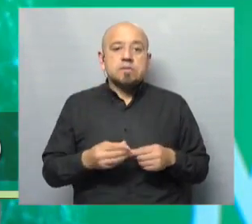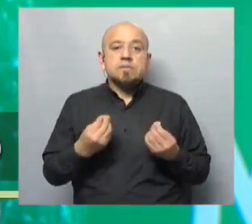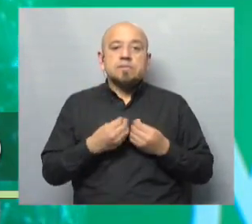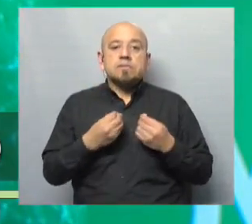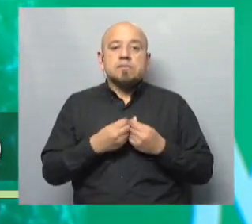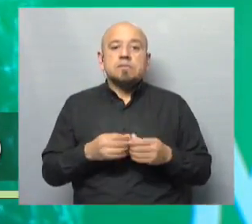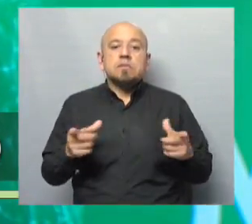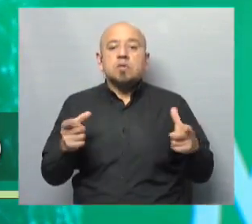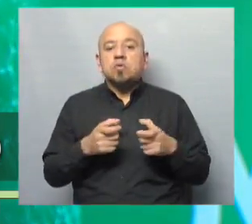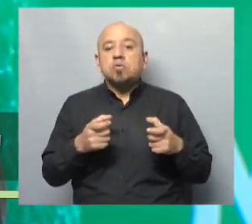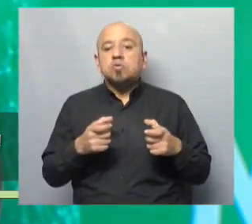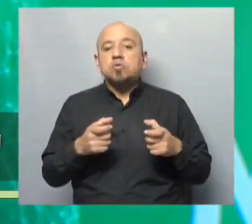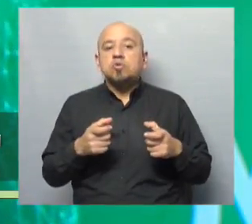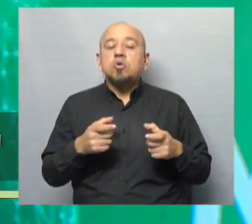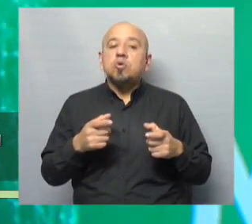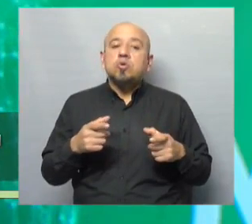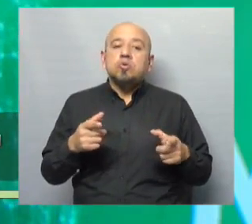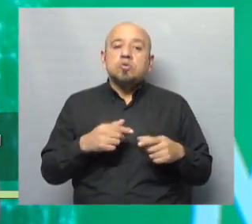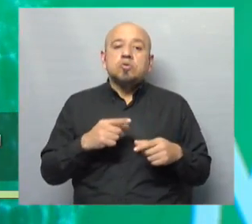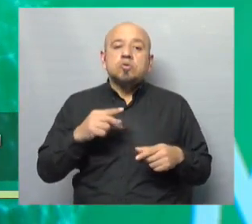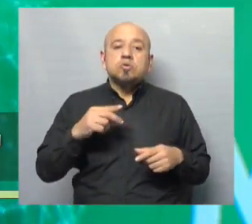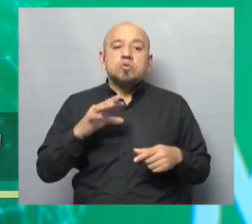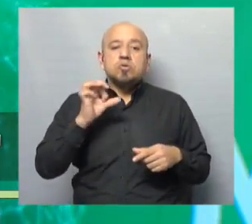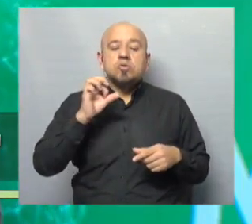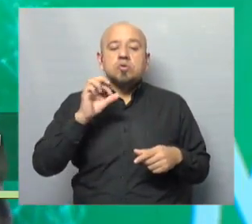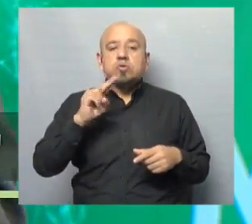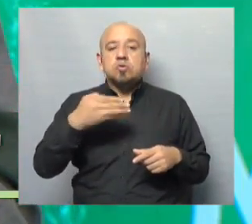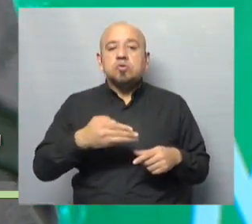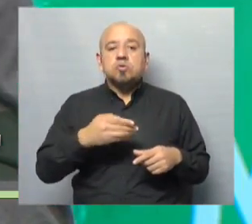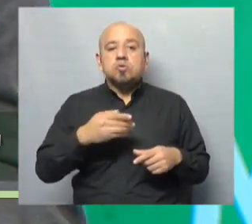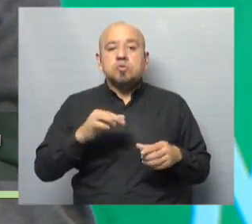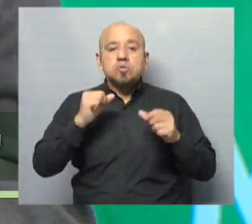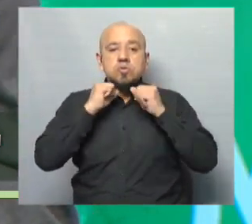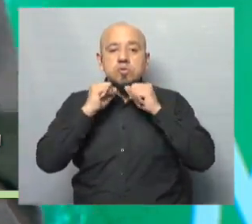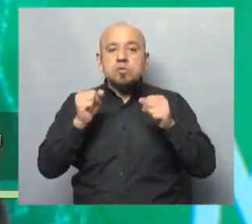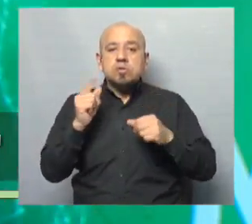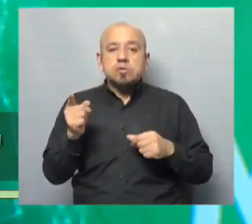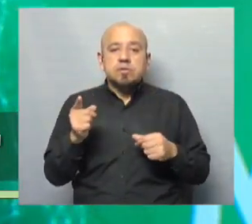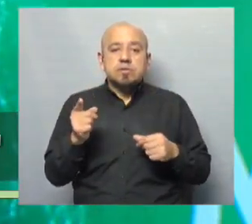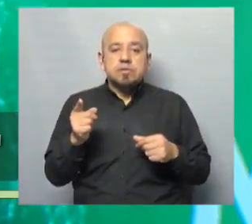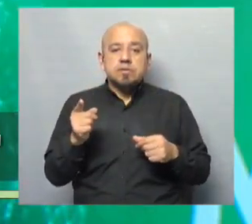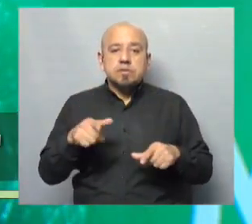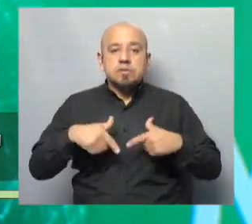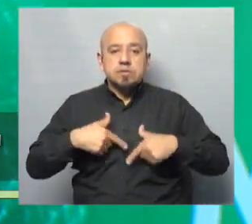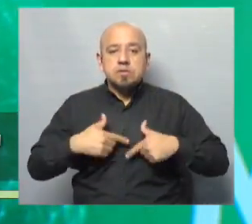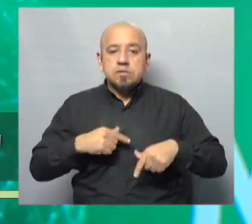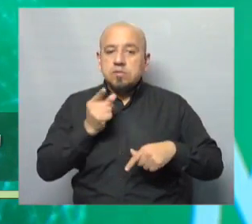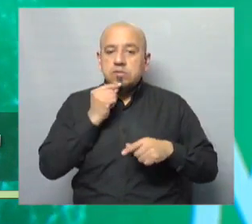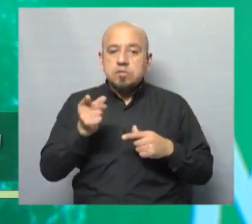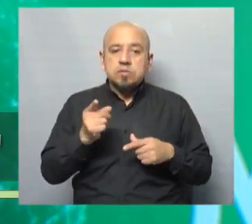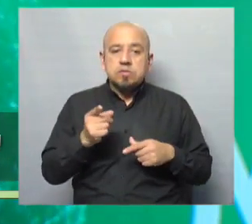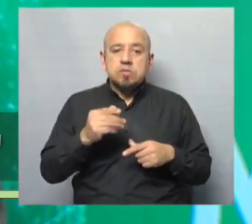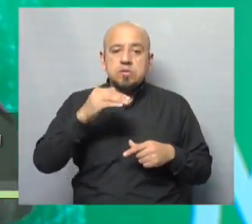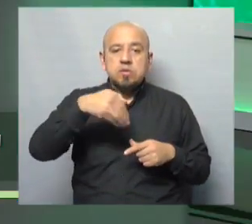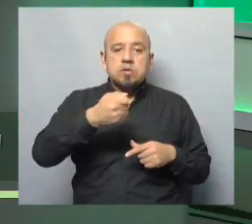partir de drogas con la social que tarea a través de su secretario del ministerio del interior y sarcomas